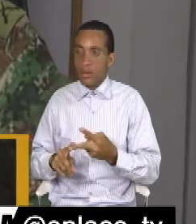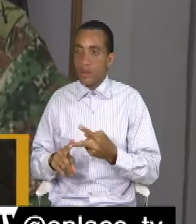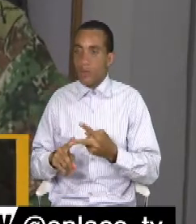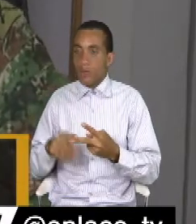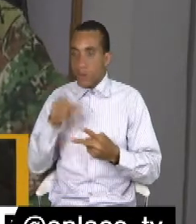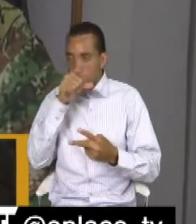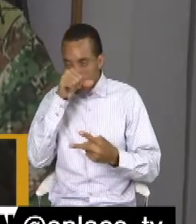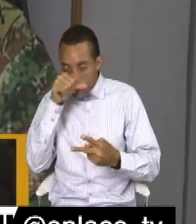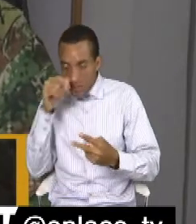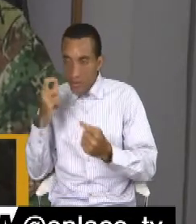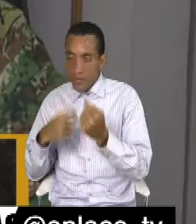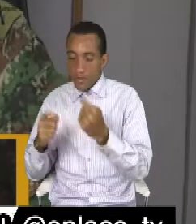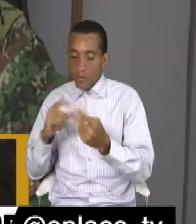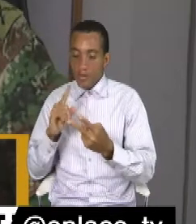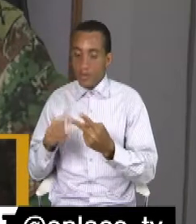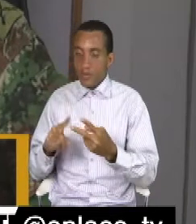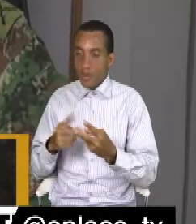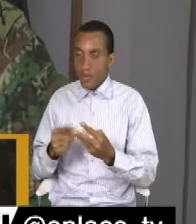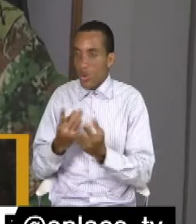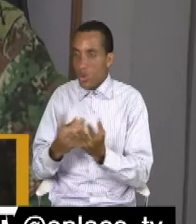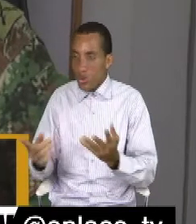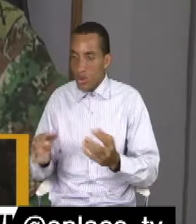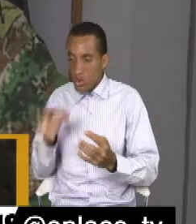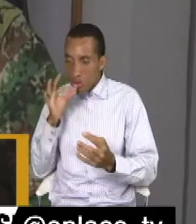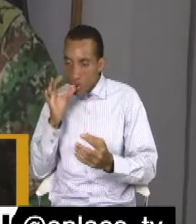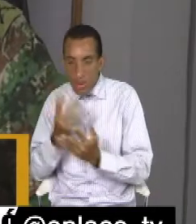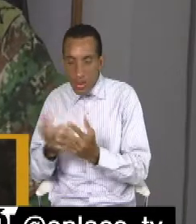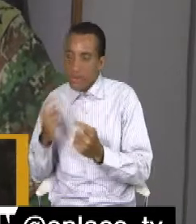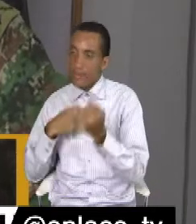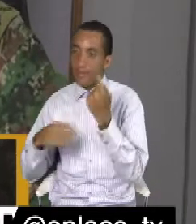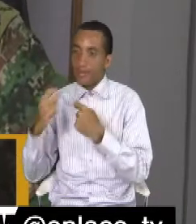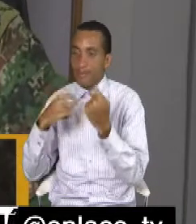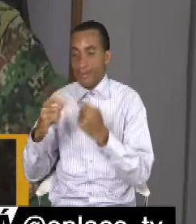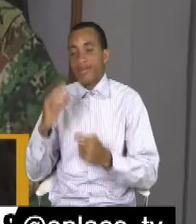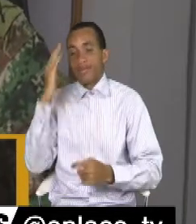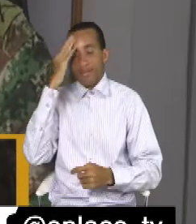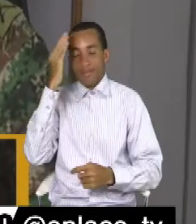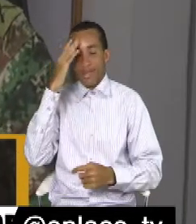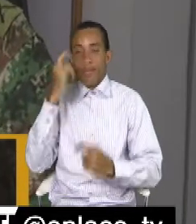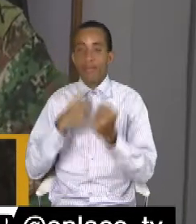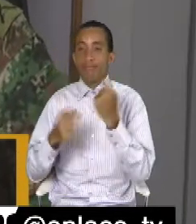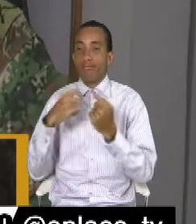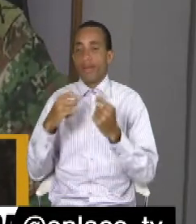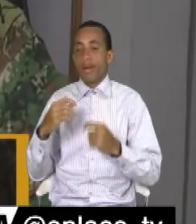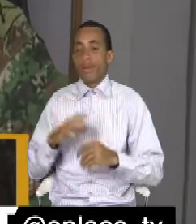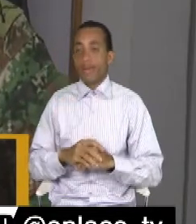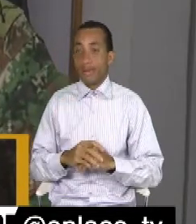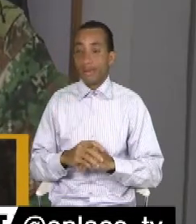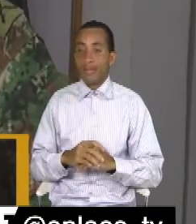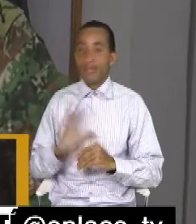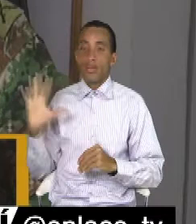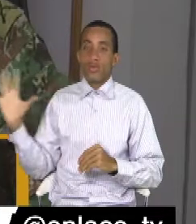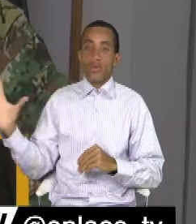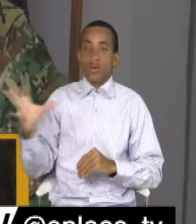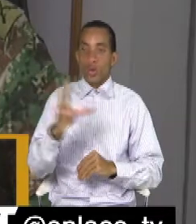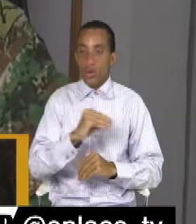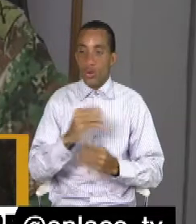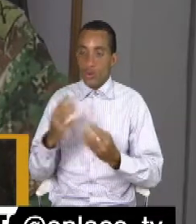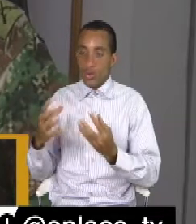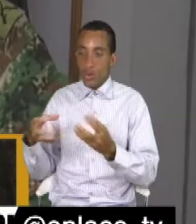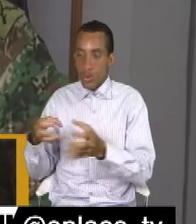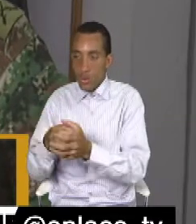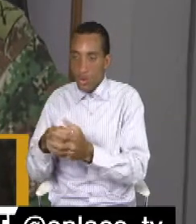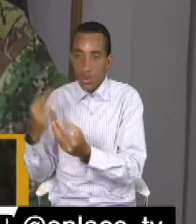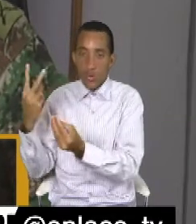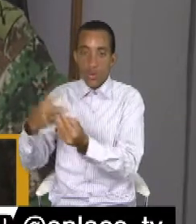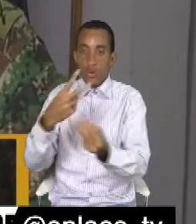marihuana, unas dosis personales para la venta. Usted sabe que todo eso es pues delincuencia común y narcotráfico, y eso genera pues que todos estos grupos estén encima, porque esa es